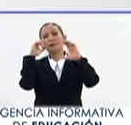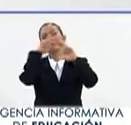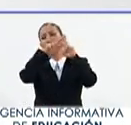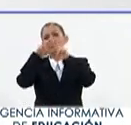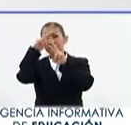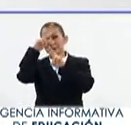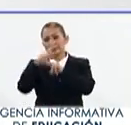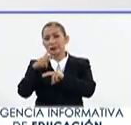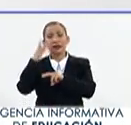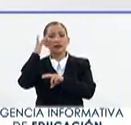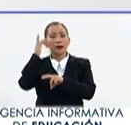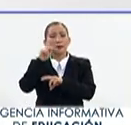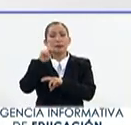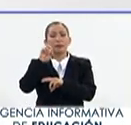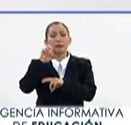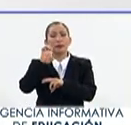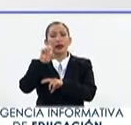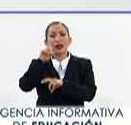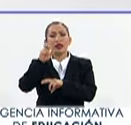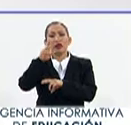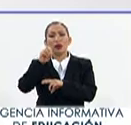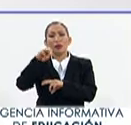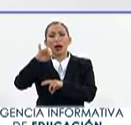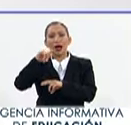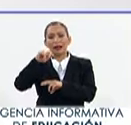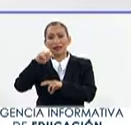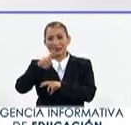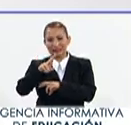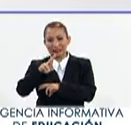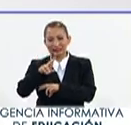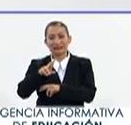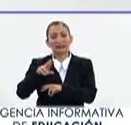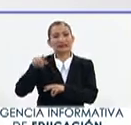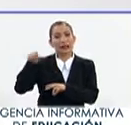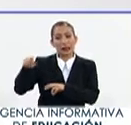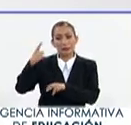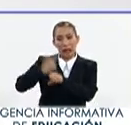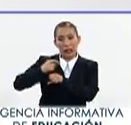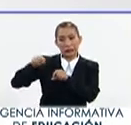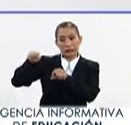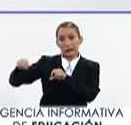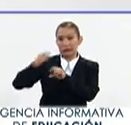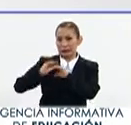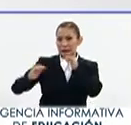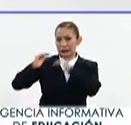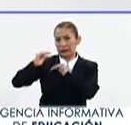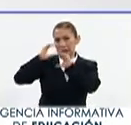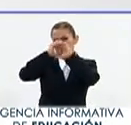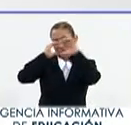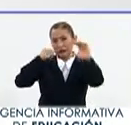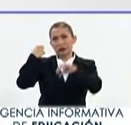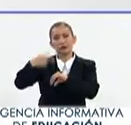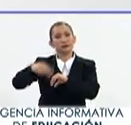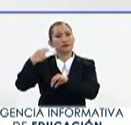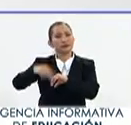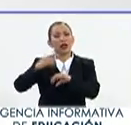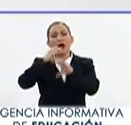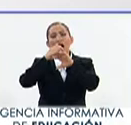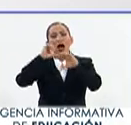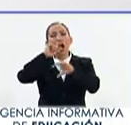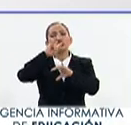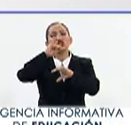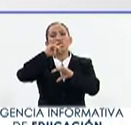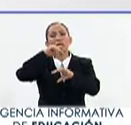Nacional en San Pedro Mártir es, digamos, el principal observatorio para lo que llamamos